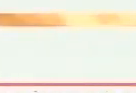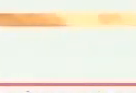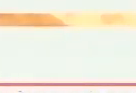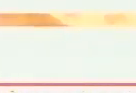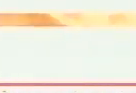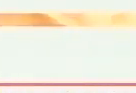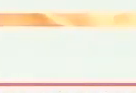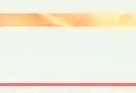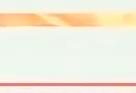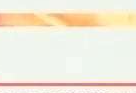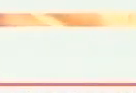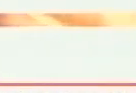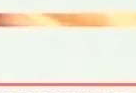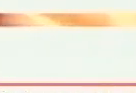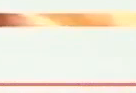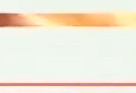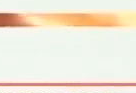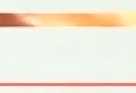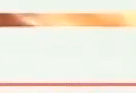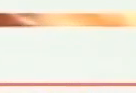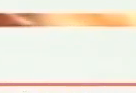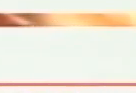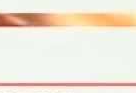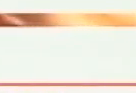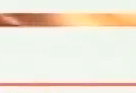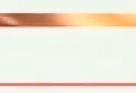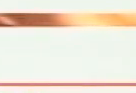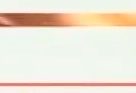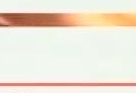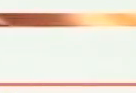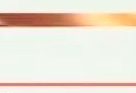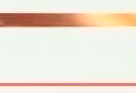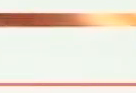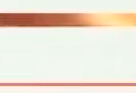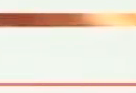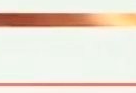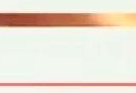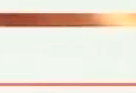del 2020, seguir cumpliendo esas funciones para darle